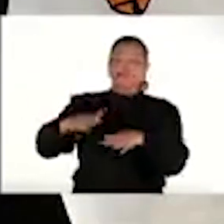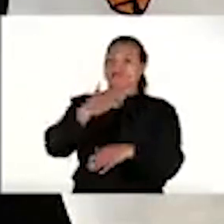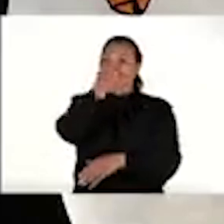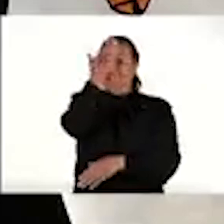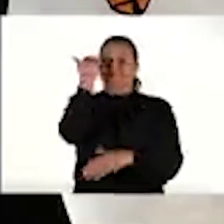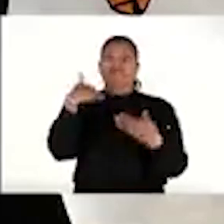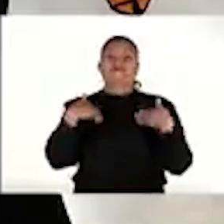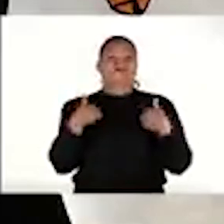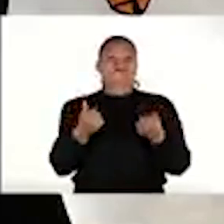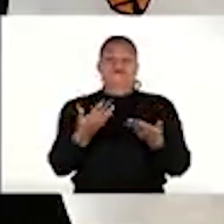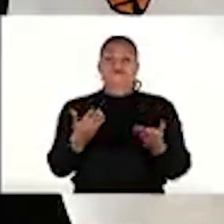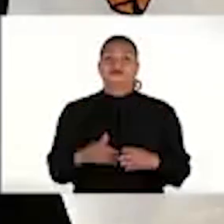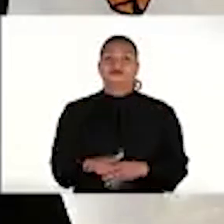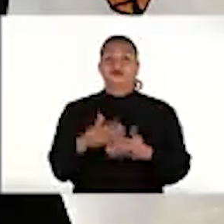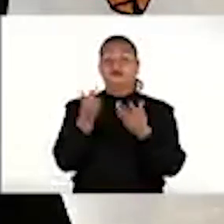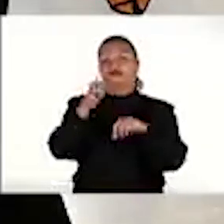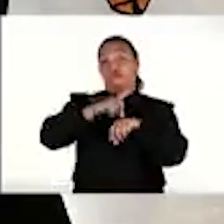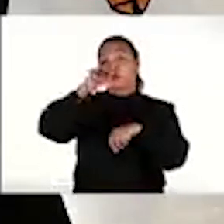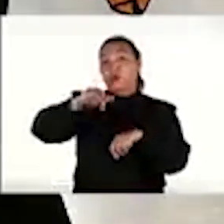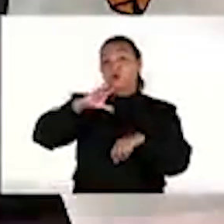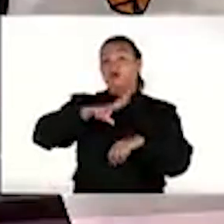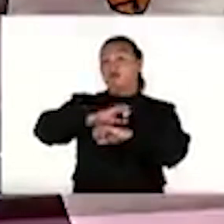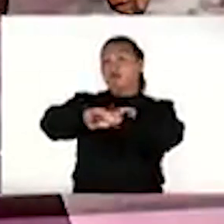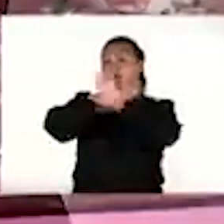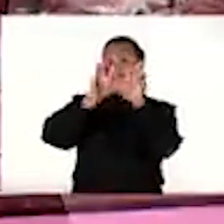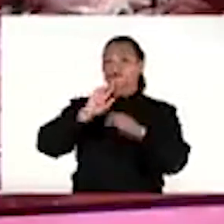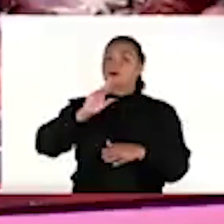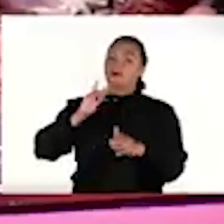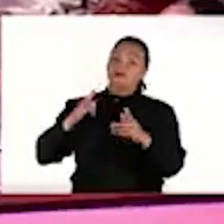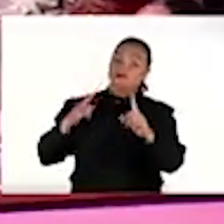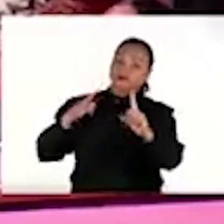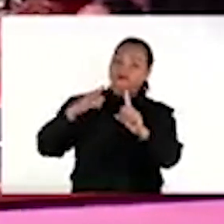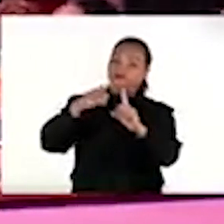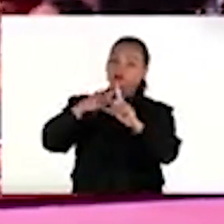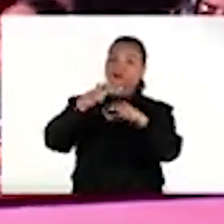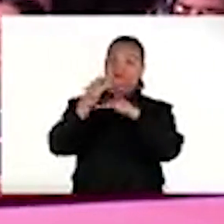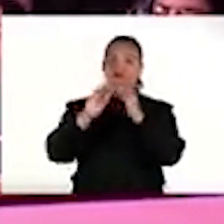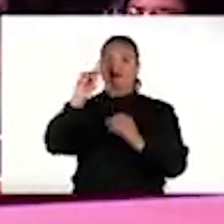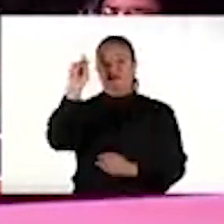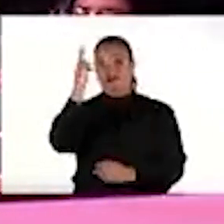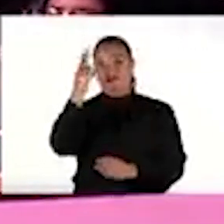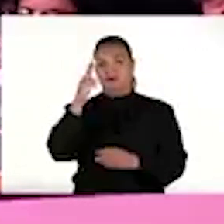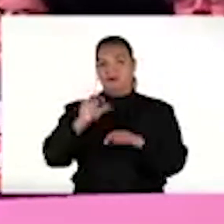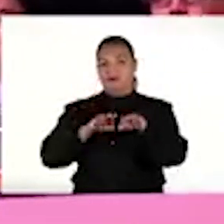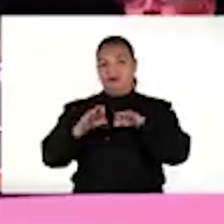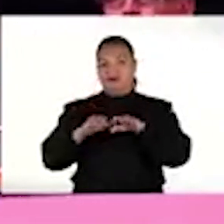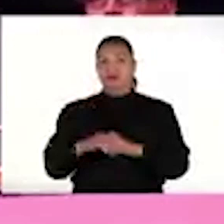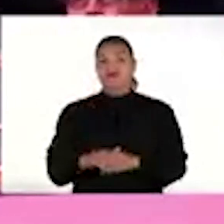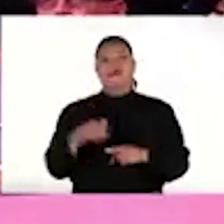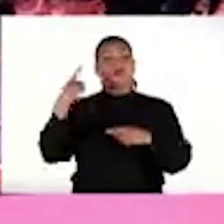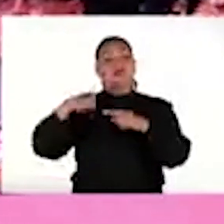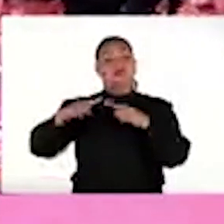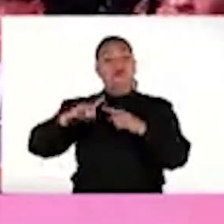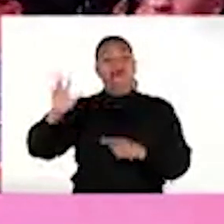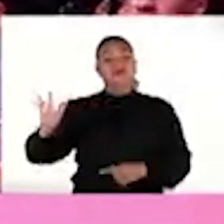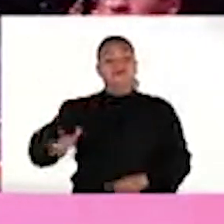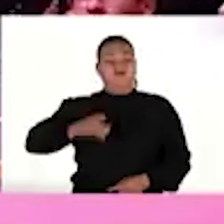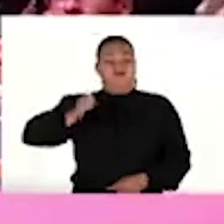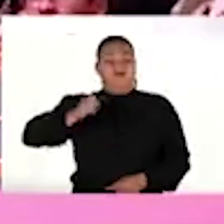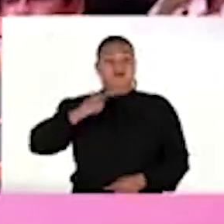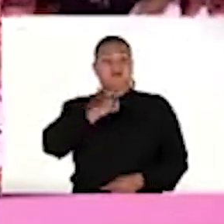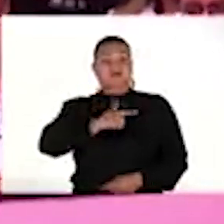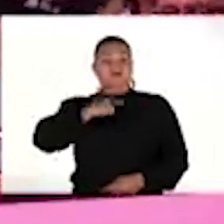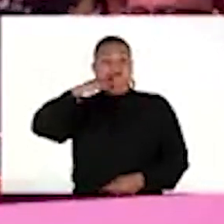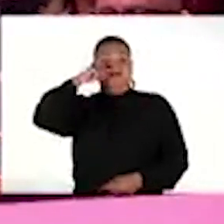Hoy tenemos una visión clara para reconducir el quehacer universitario, para desterrar abusos y